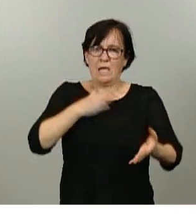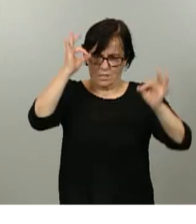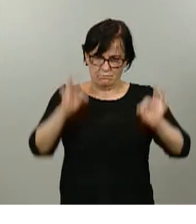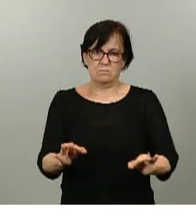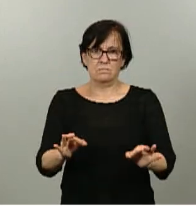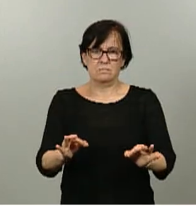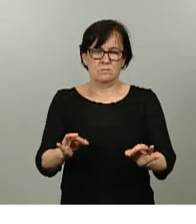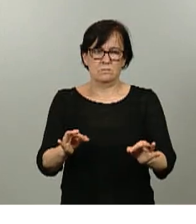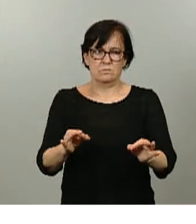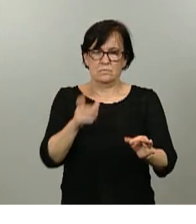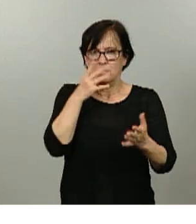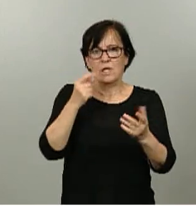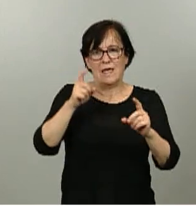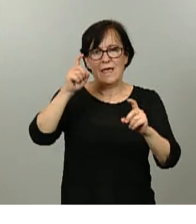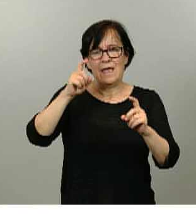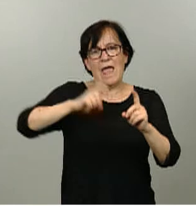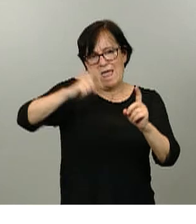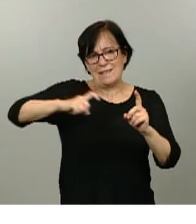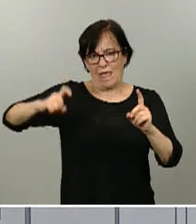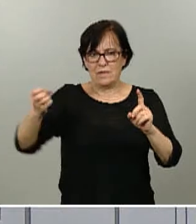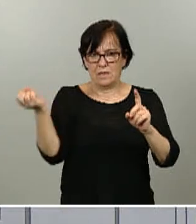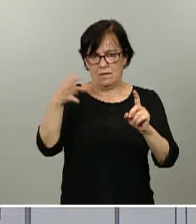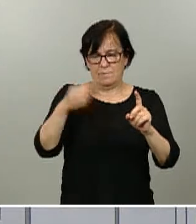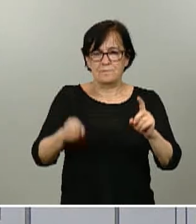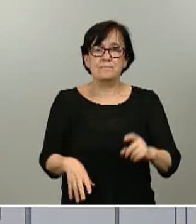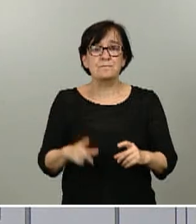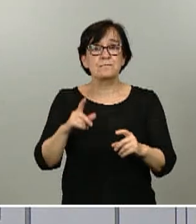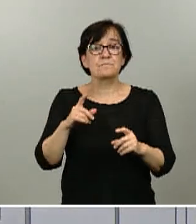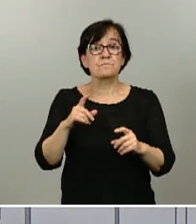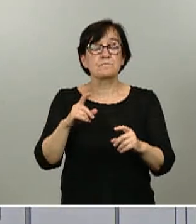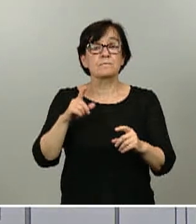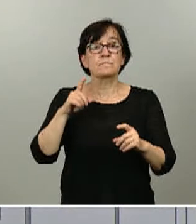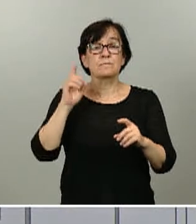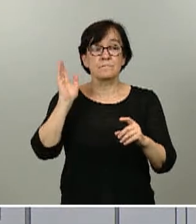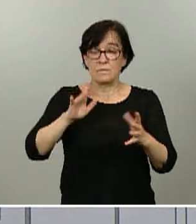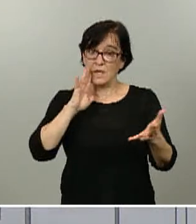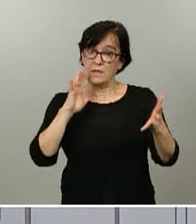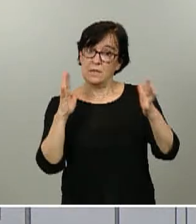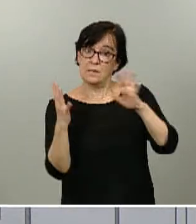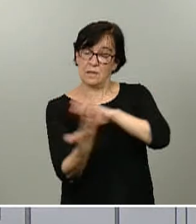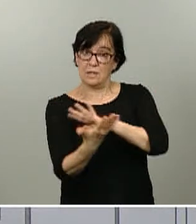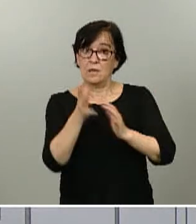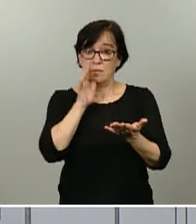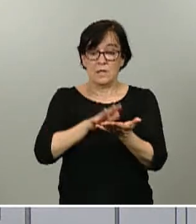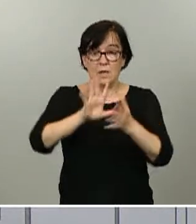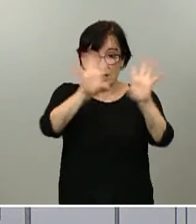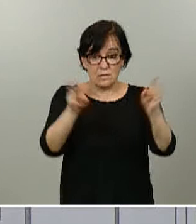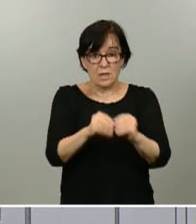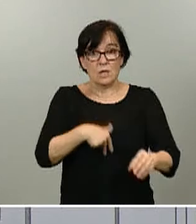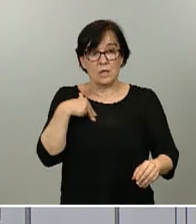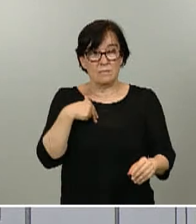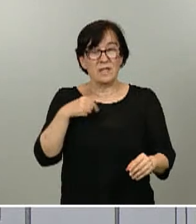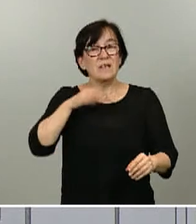todas las estadísticas. Al margen de eso, la evolución de la incidencia global en España, ya he comentado antes que era